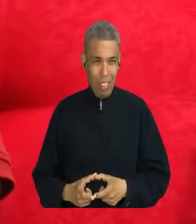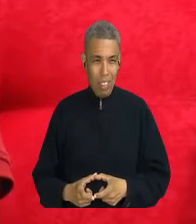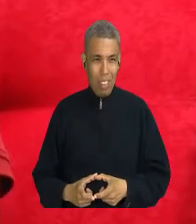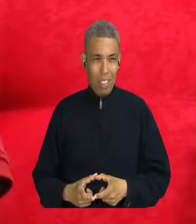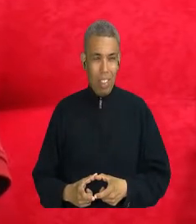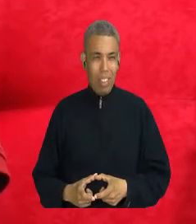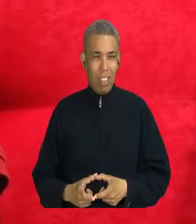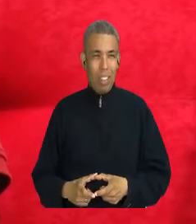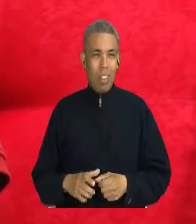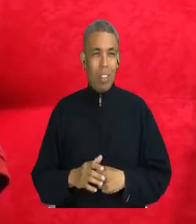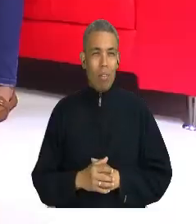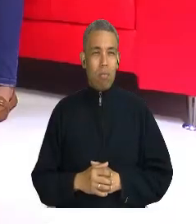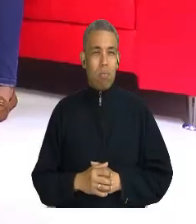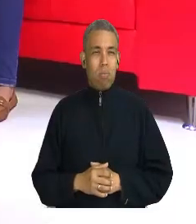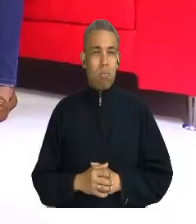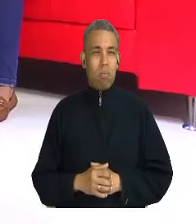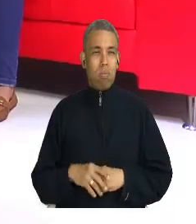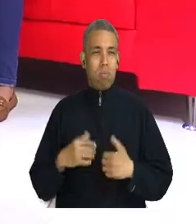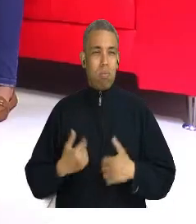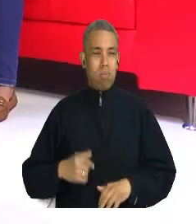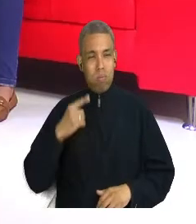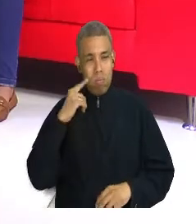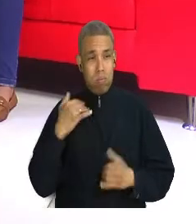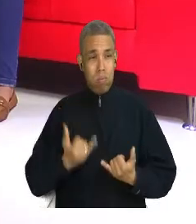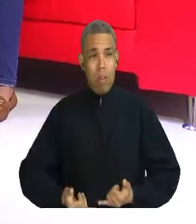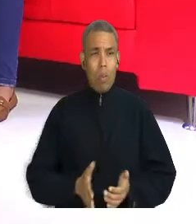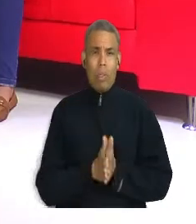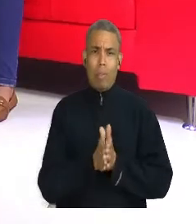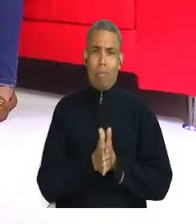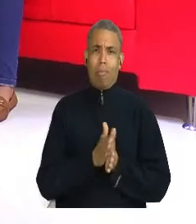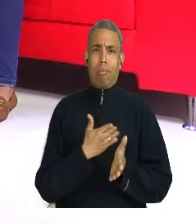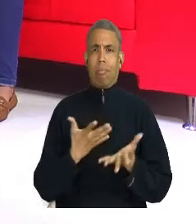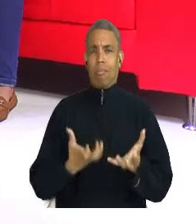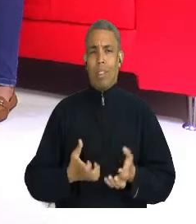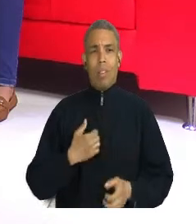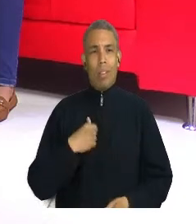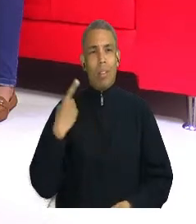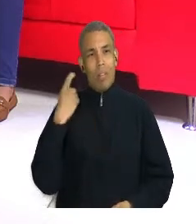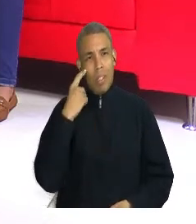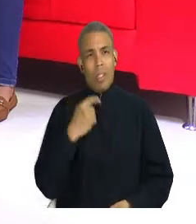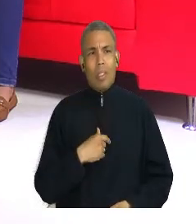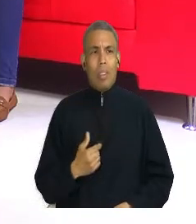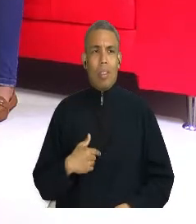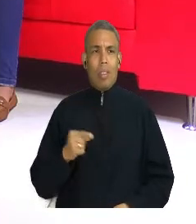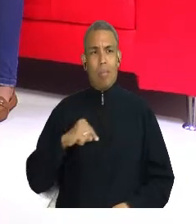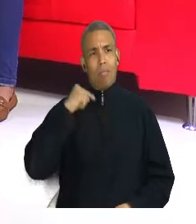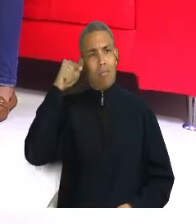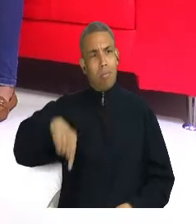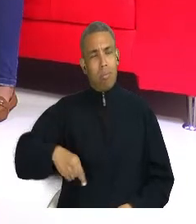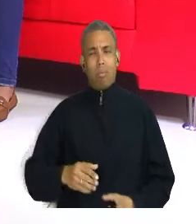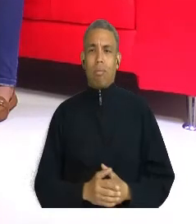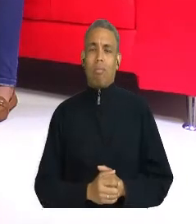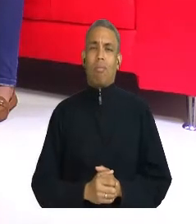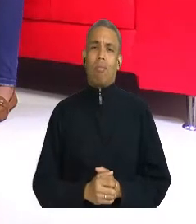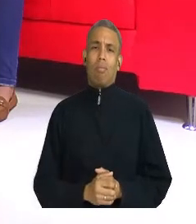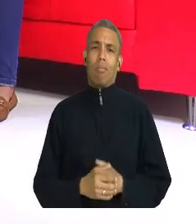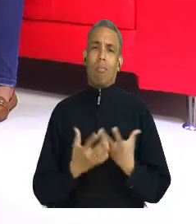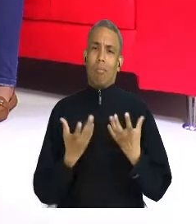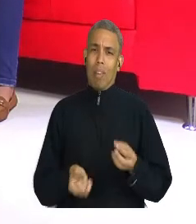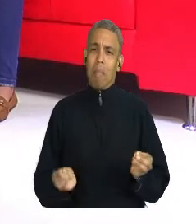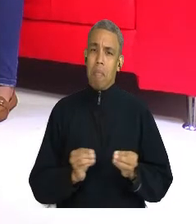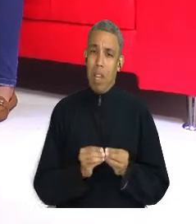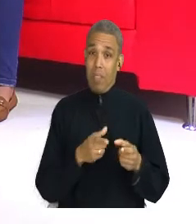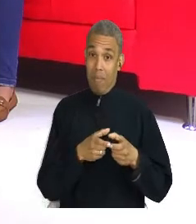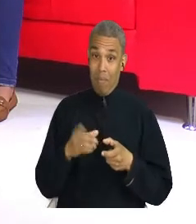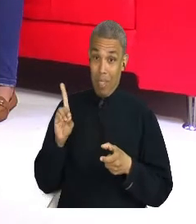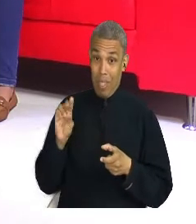gente. Entonces yo creo que es uno de los sueños, una de las metas por cumplir. Y pues otro sueño sería darme a conocer por fuera de Colombia,